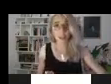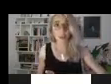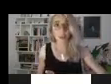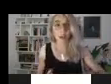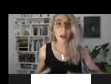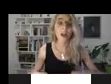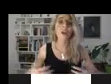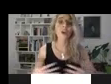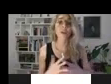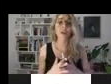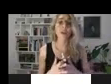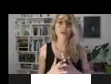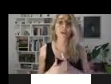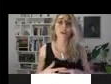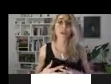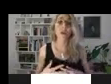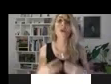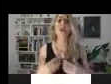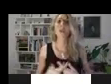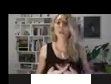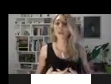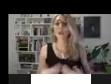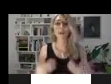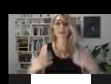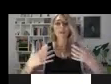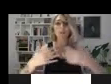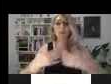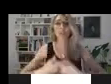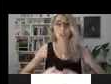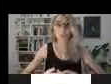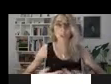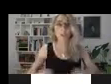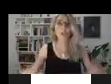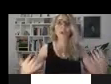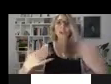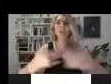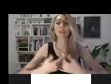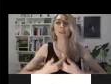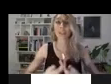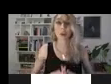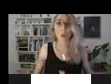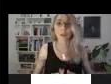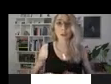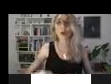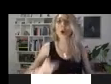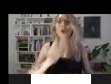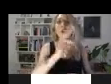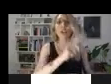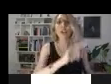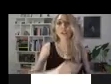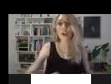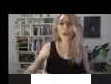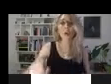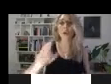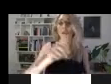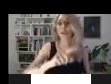son sin duda los espacios de coworking, los espacios de circulación, los espacios de encuentro,